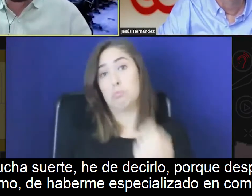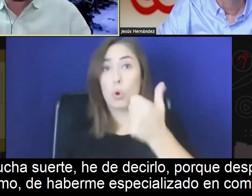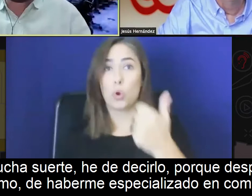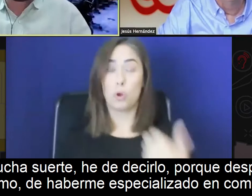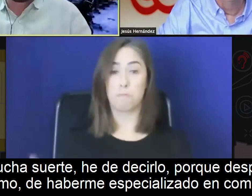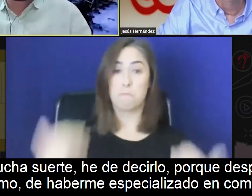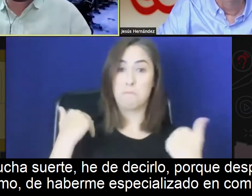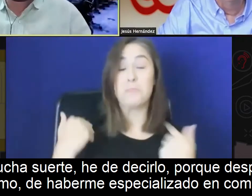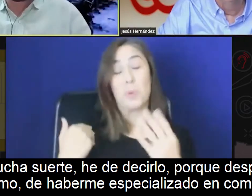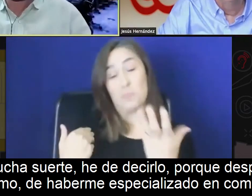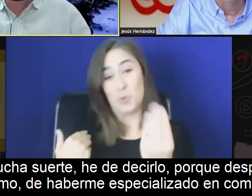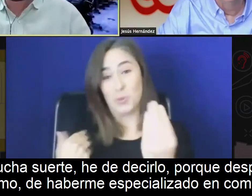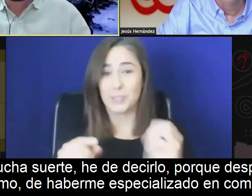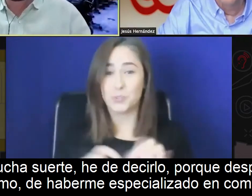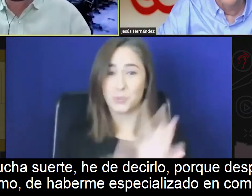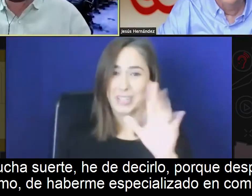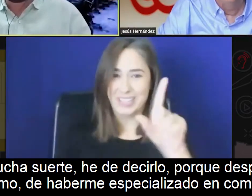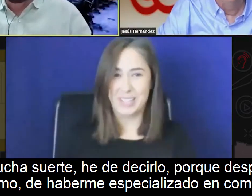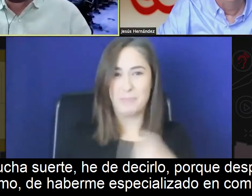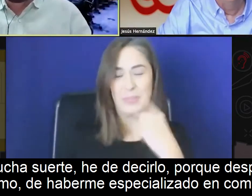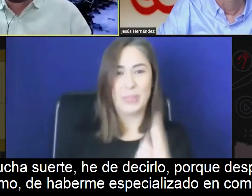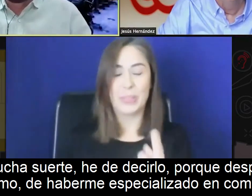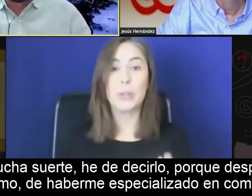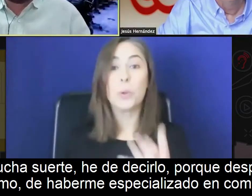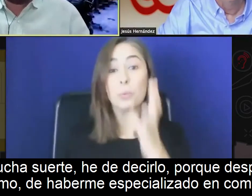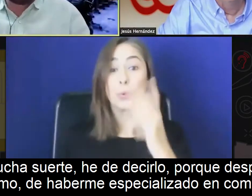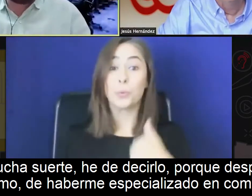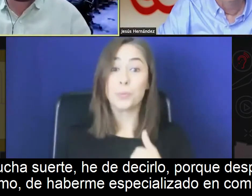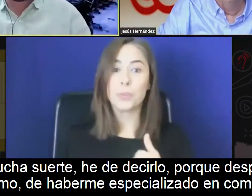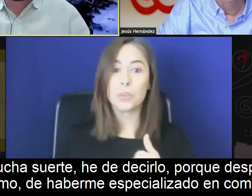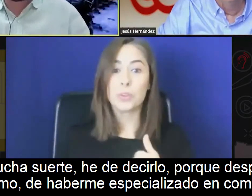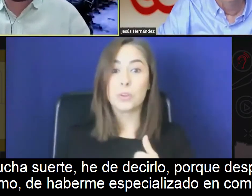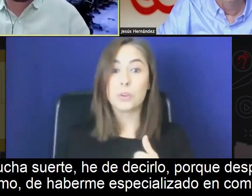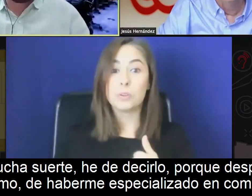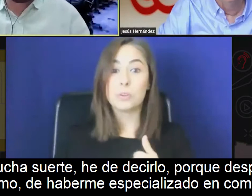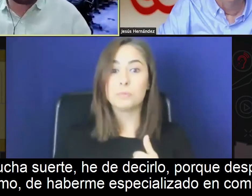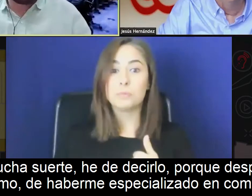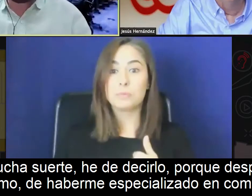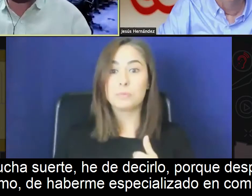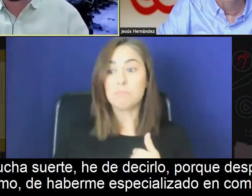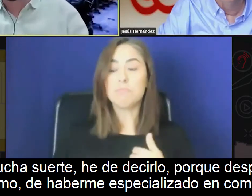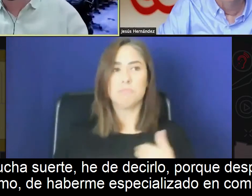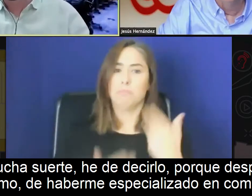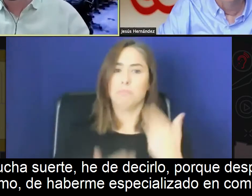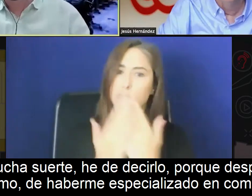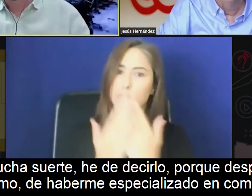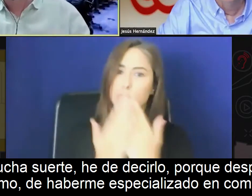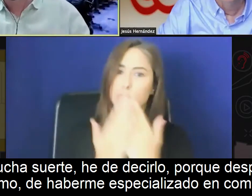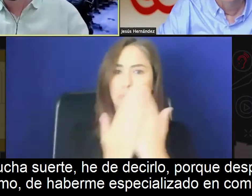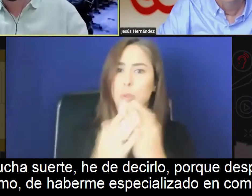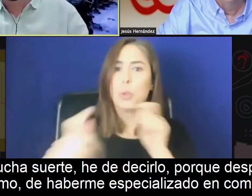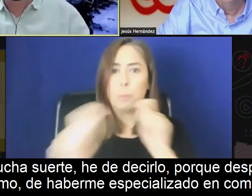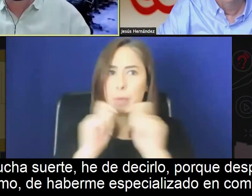con mucha suerte también, he de decirlo, porque yo pues después de haber estudiado periodismo, de haberme,